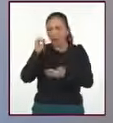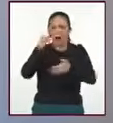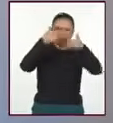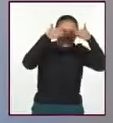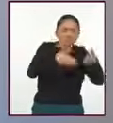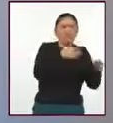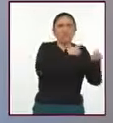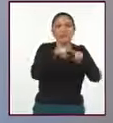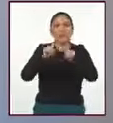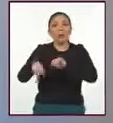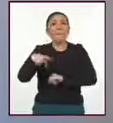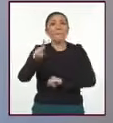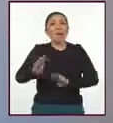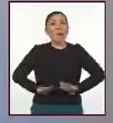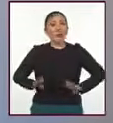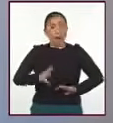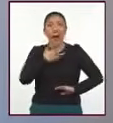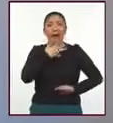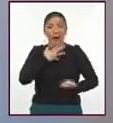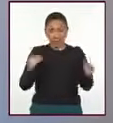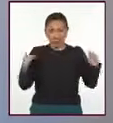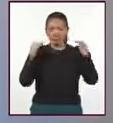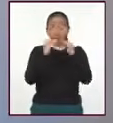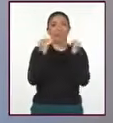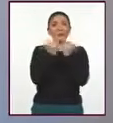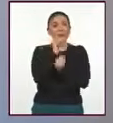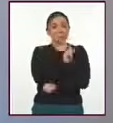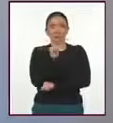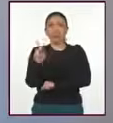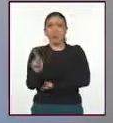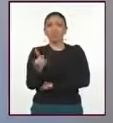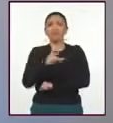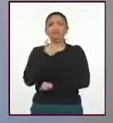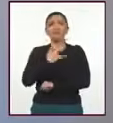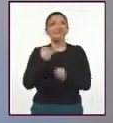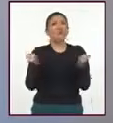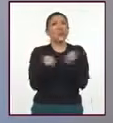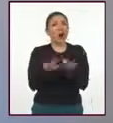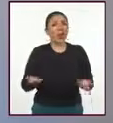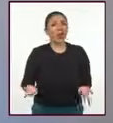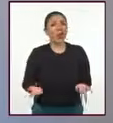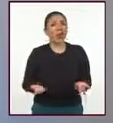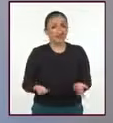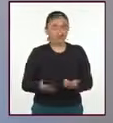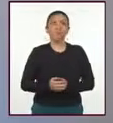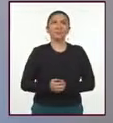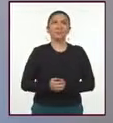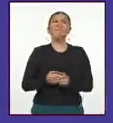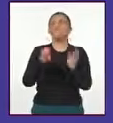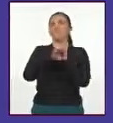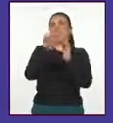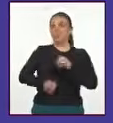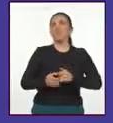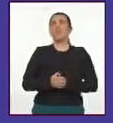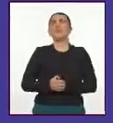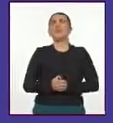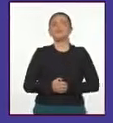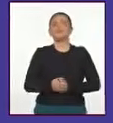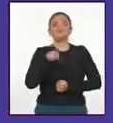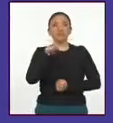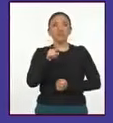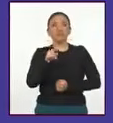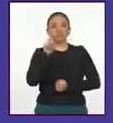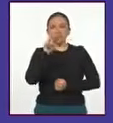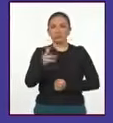tienen factores en común, tienen cosas que sí nos hacen más similares. Si viéramos lo que tenemos, lo que nos une